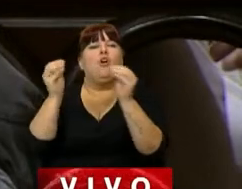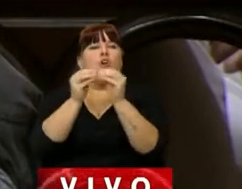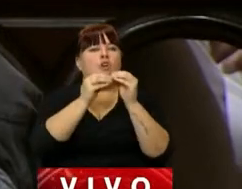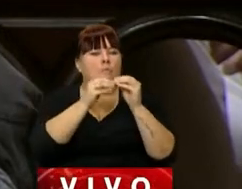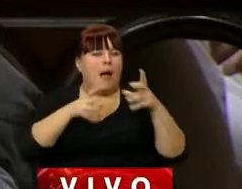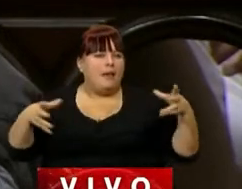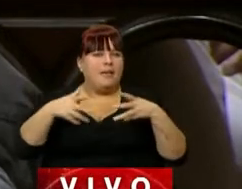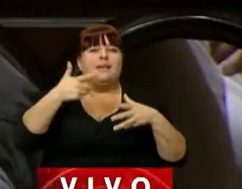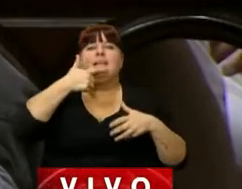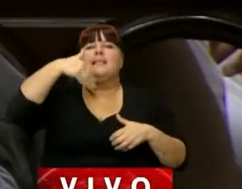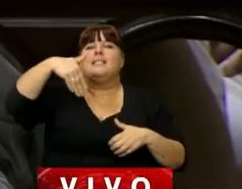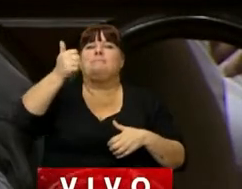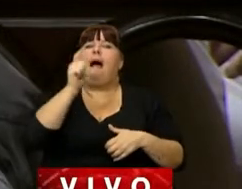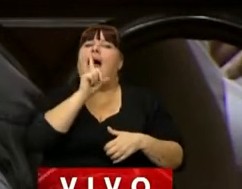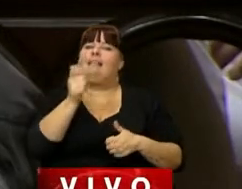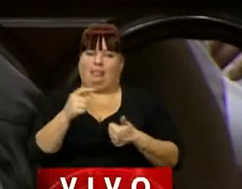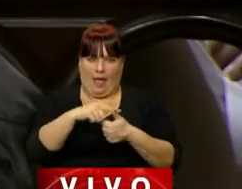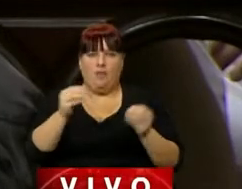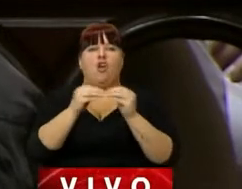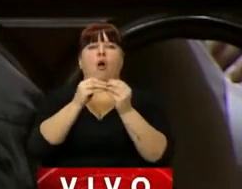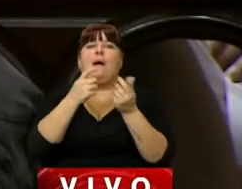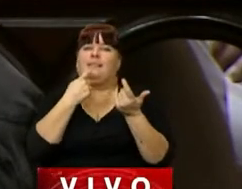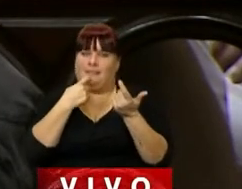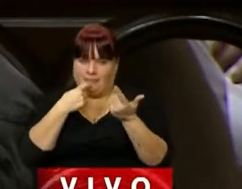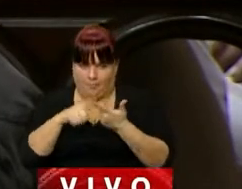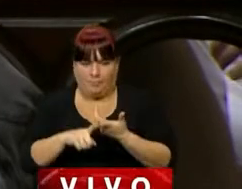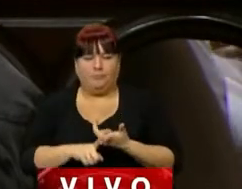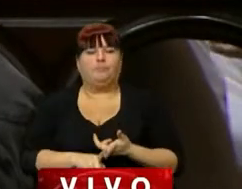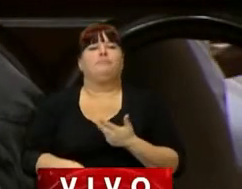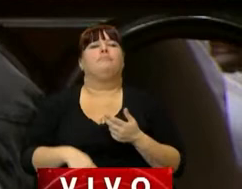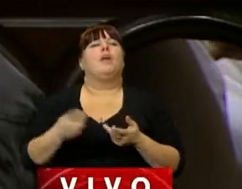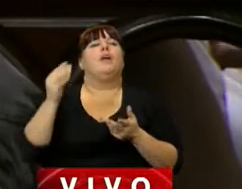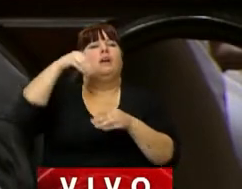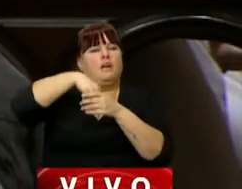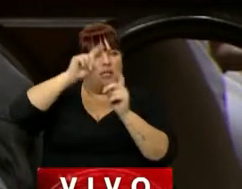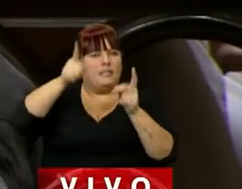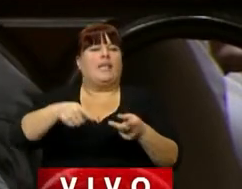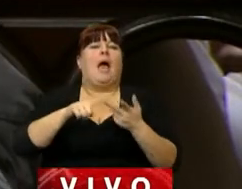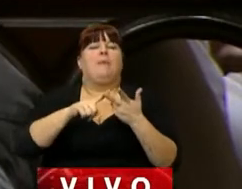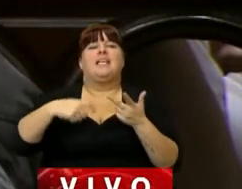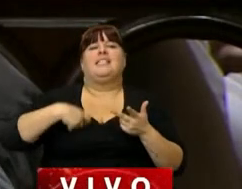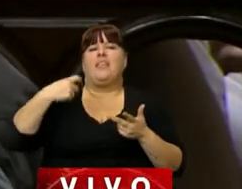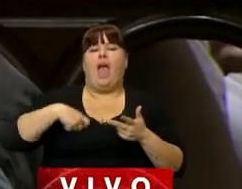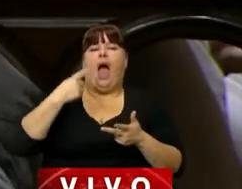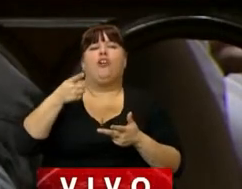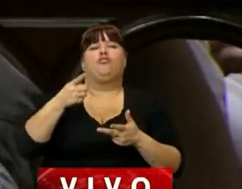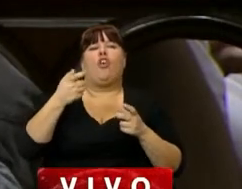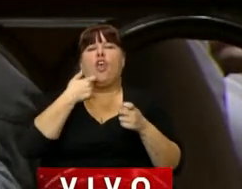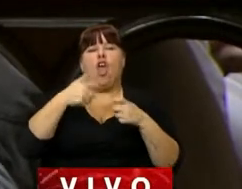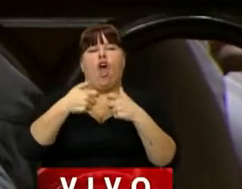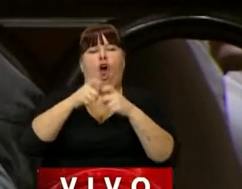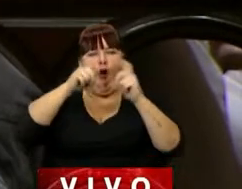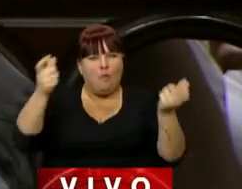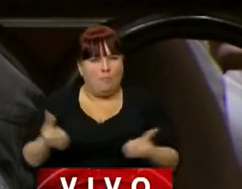compañeros del ESMATA, los compañeros metalúrgicos. Han participado también los del Sindicato del